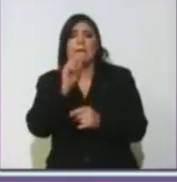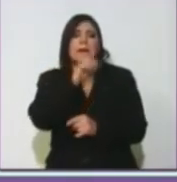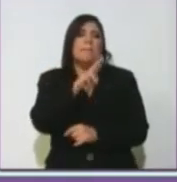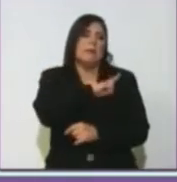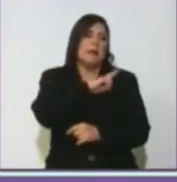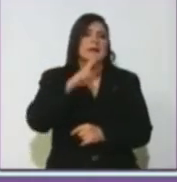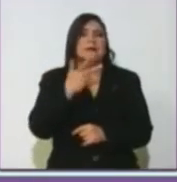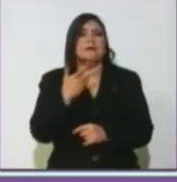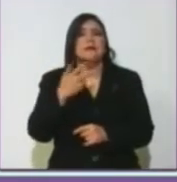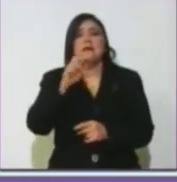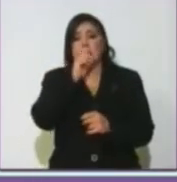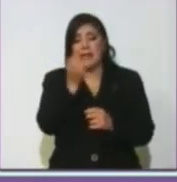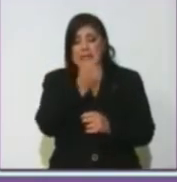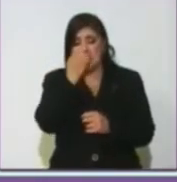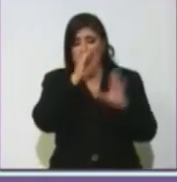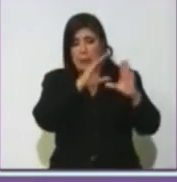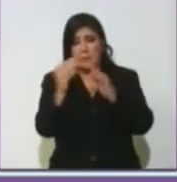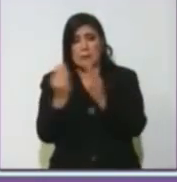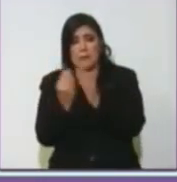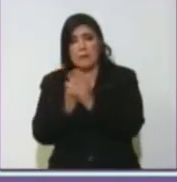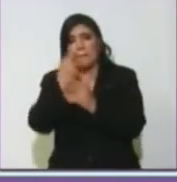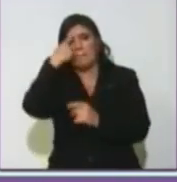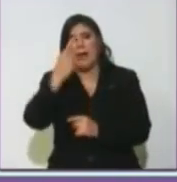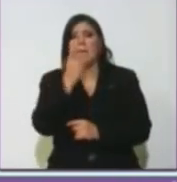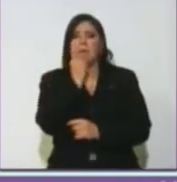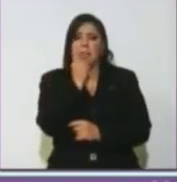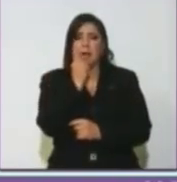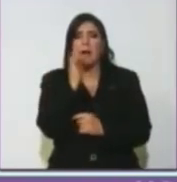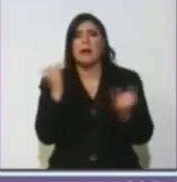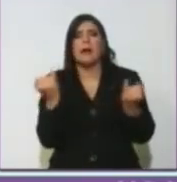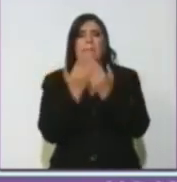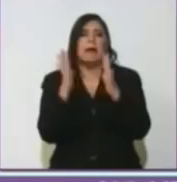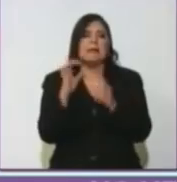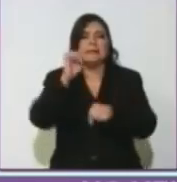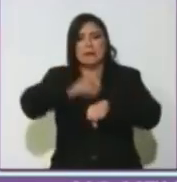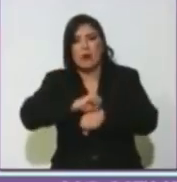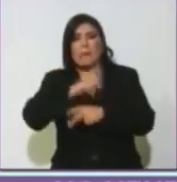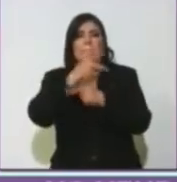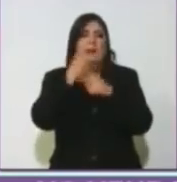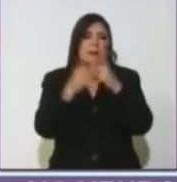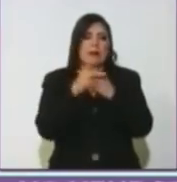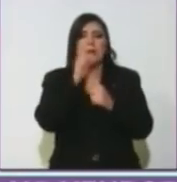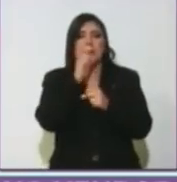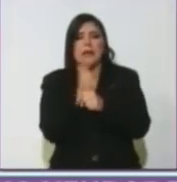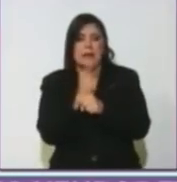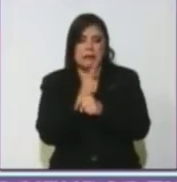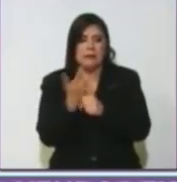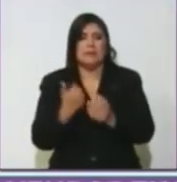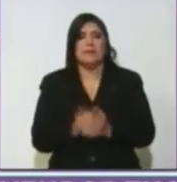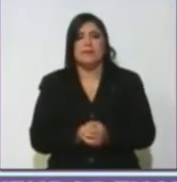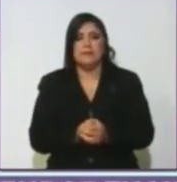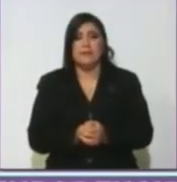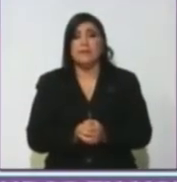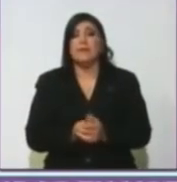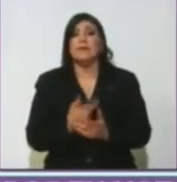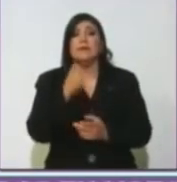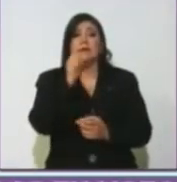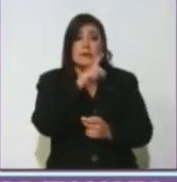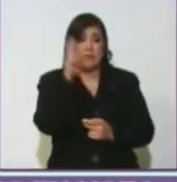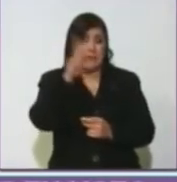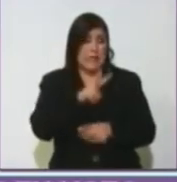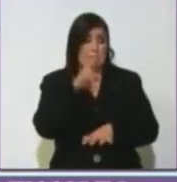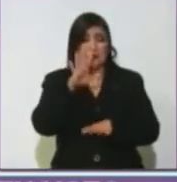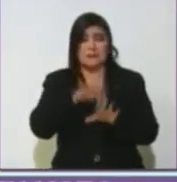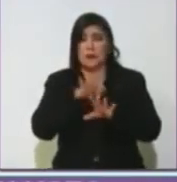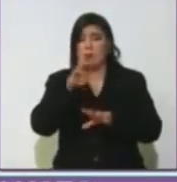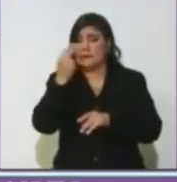escuelas de capacitación policial equivalente a secundaria preparatoria y licenciaturas persecución radical